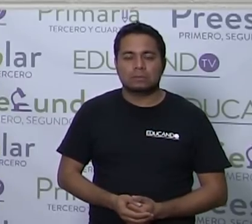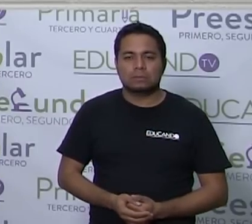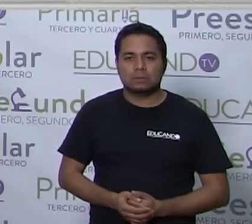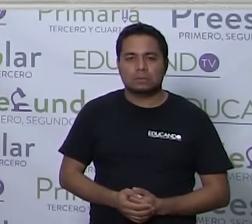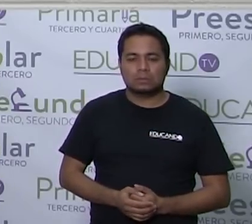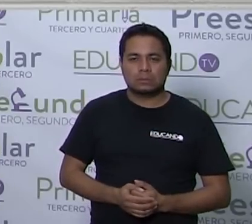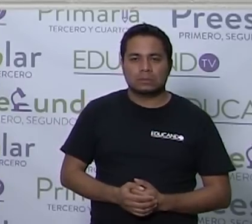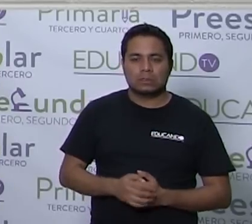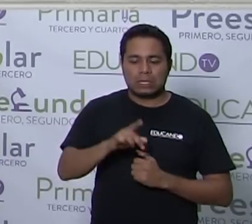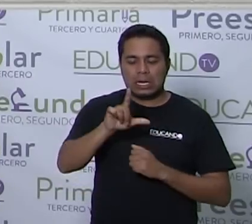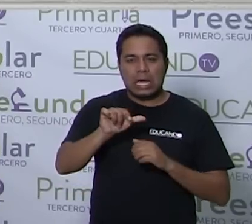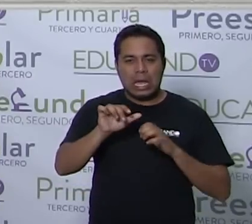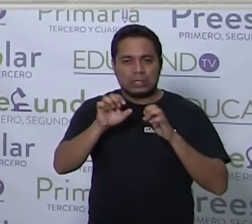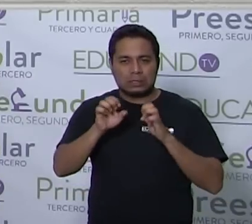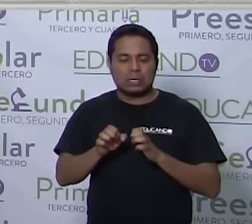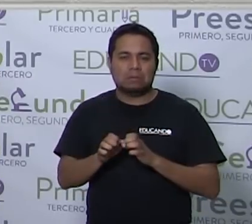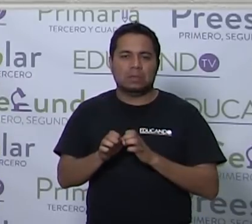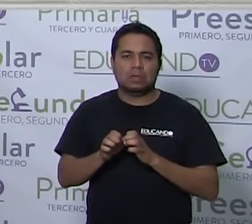la estaba